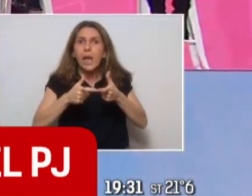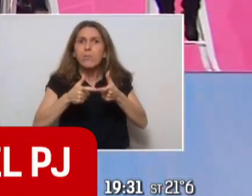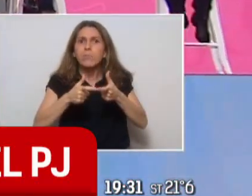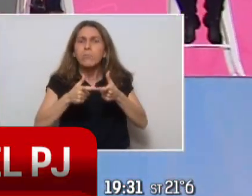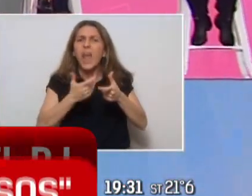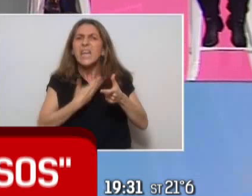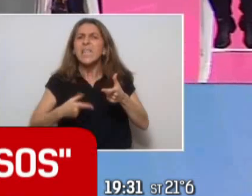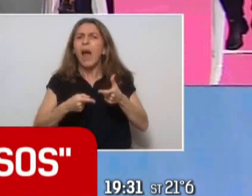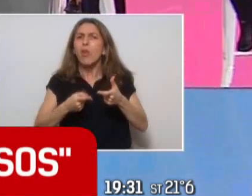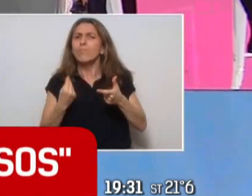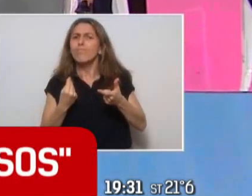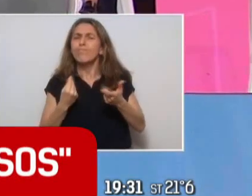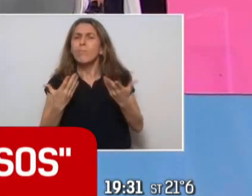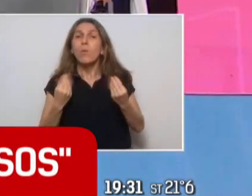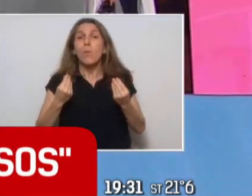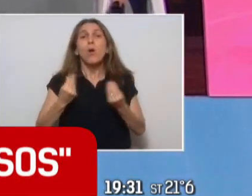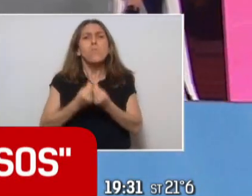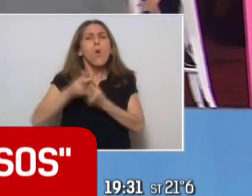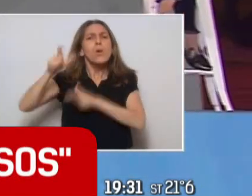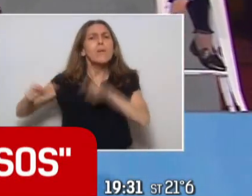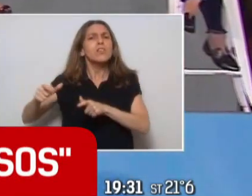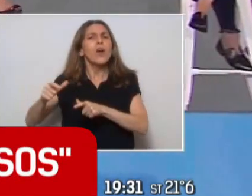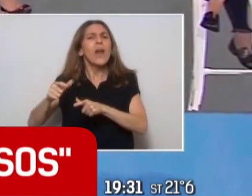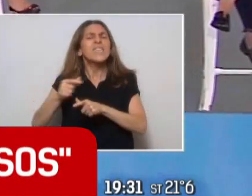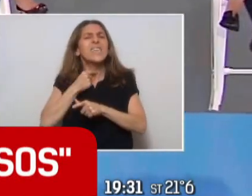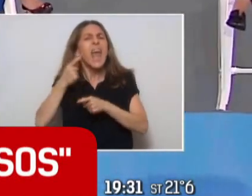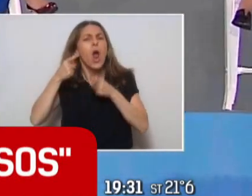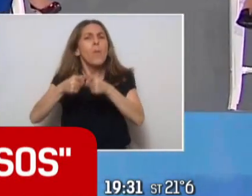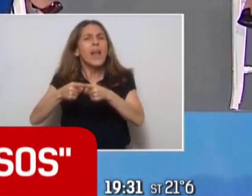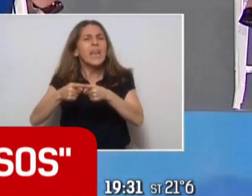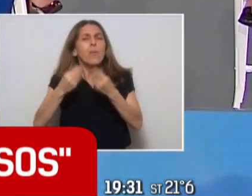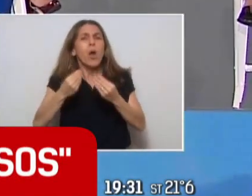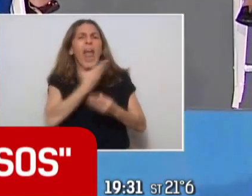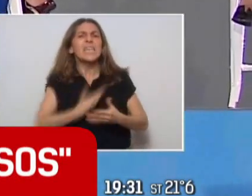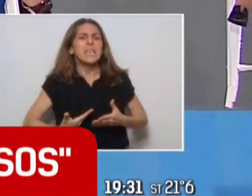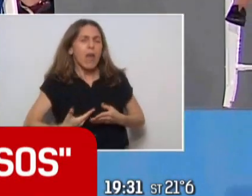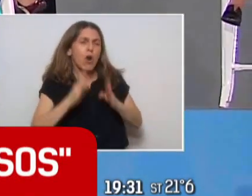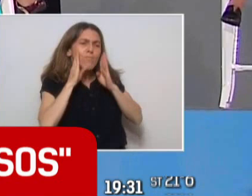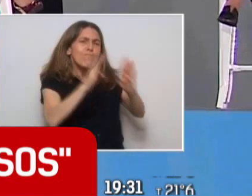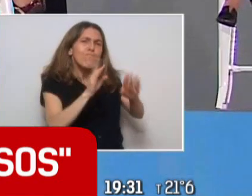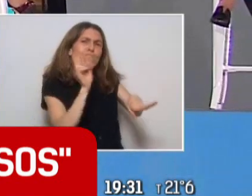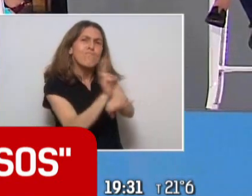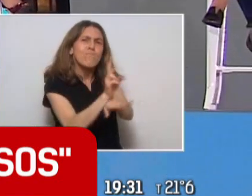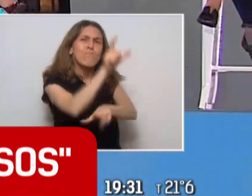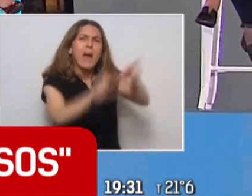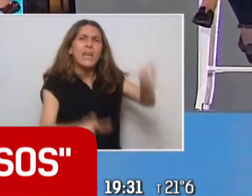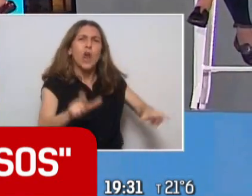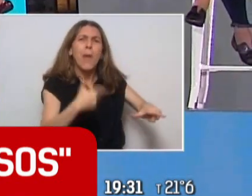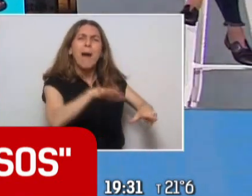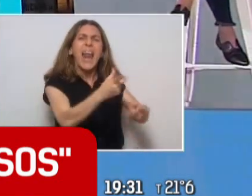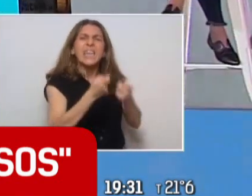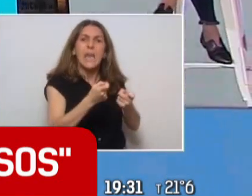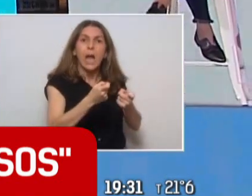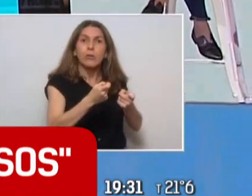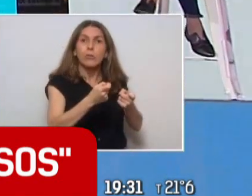Porque muchos querían un Estado protector de los intereses de los pocos y un Estado que no atienda